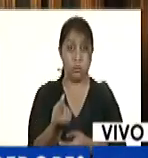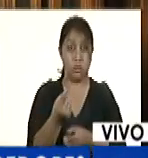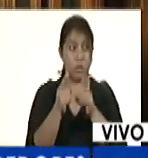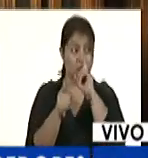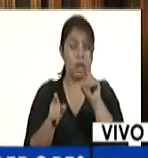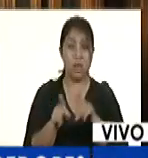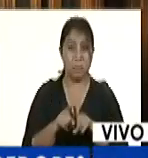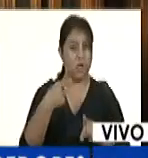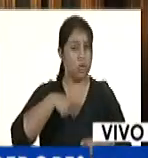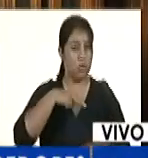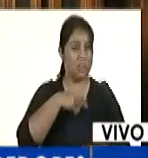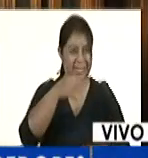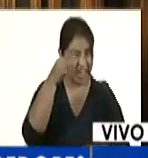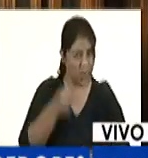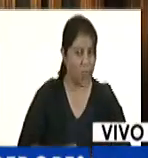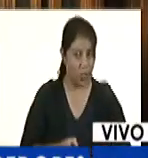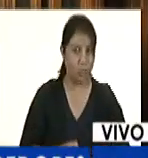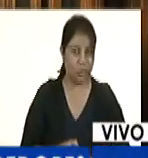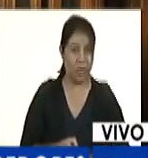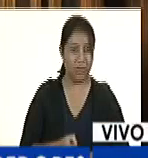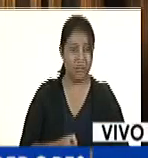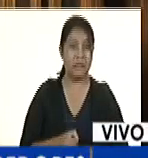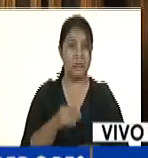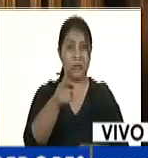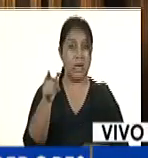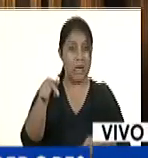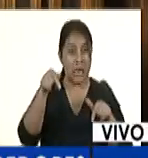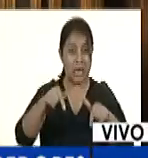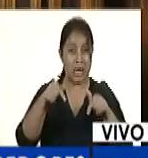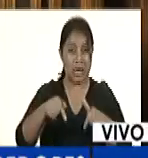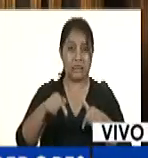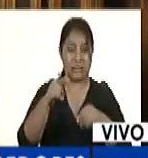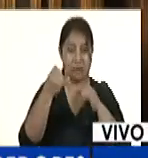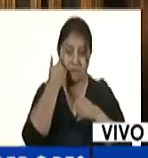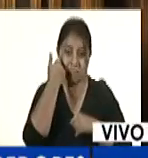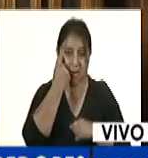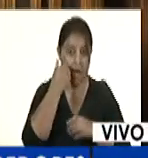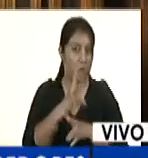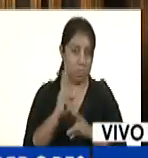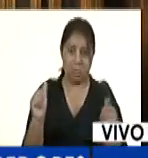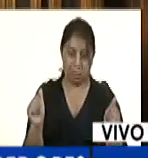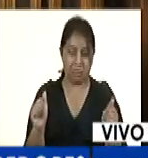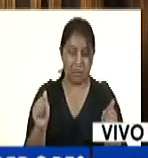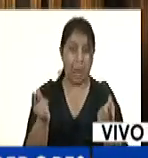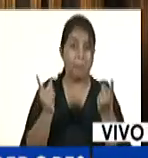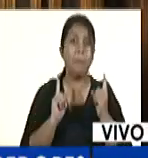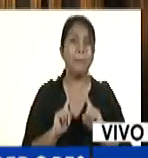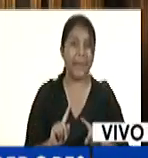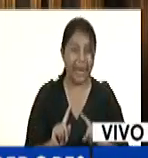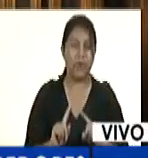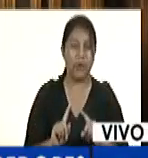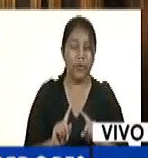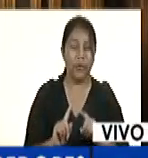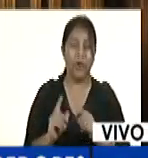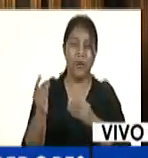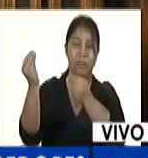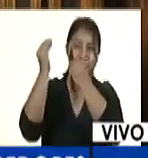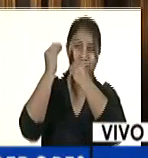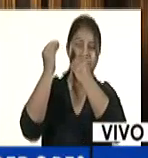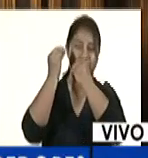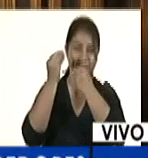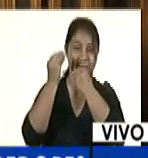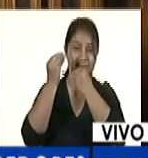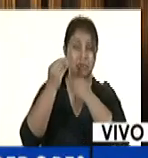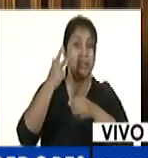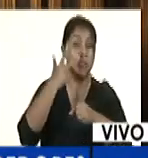segurísimos, segurísimos, que esto va a pasar. Pero nos va a haber dejado una lección, que los guatemaltecos,